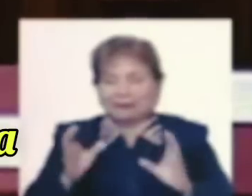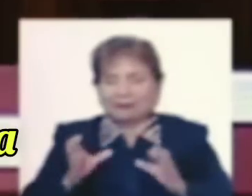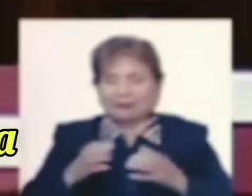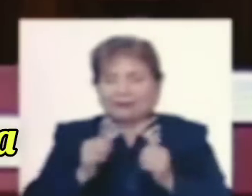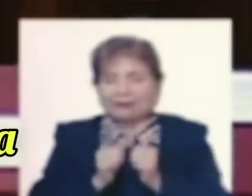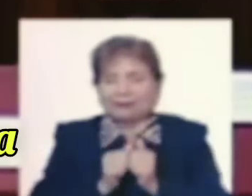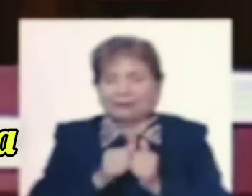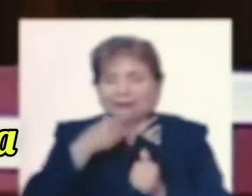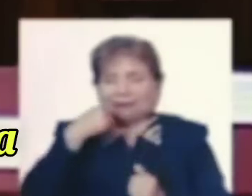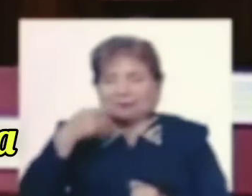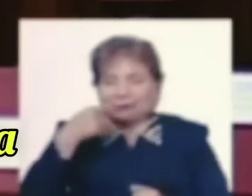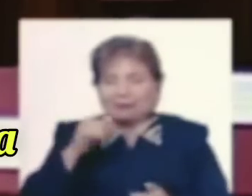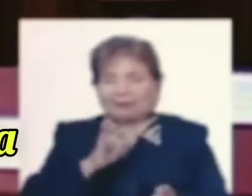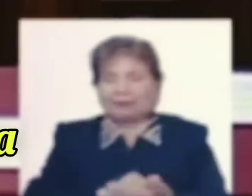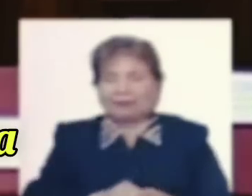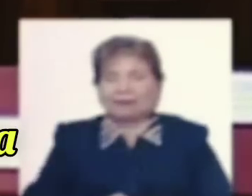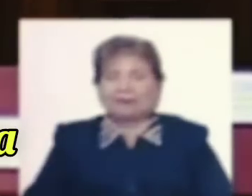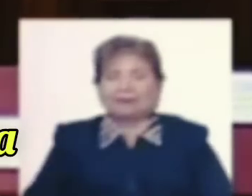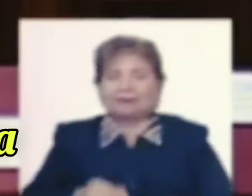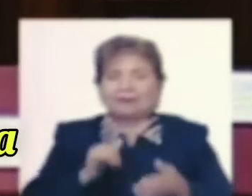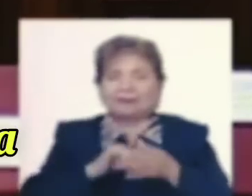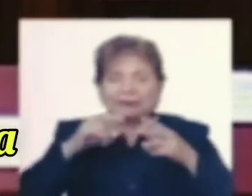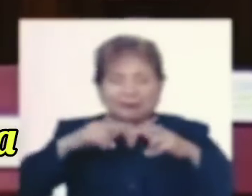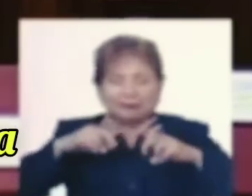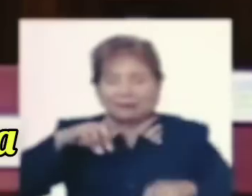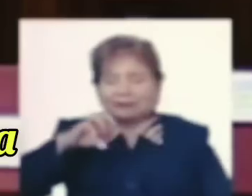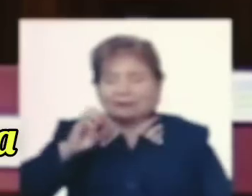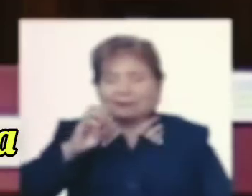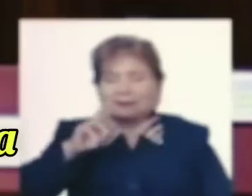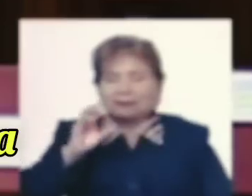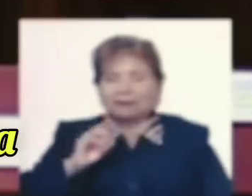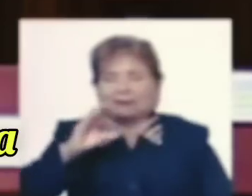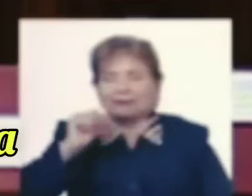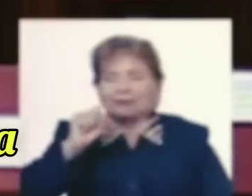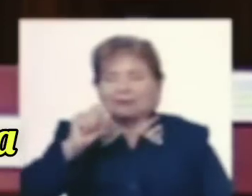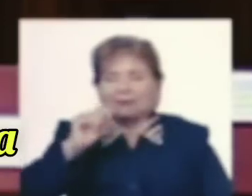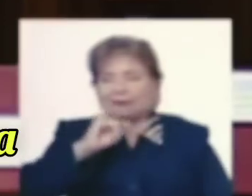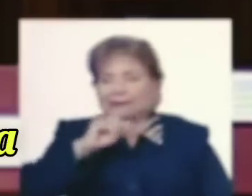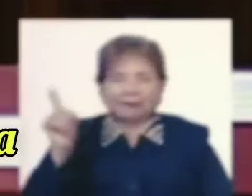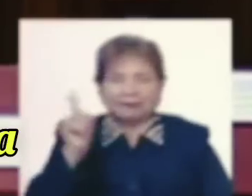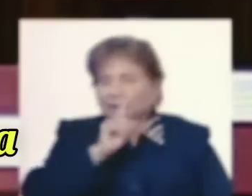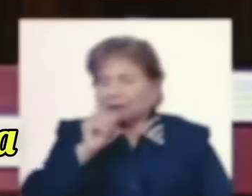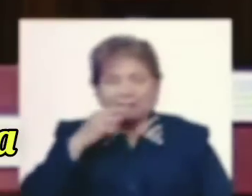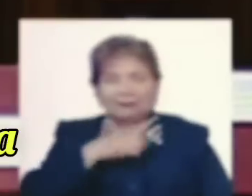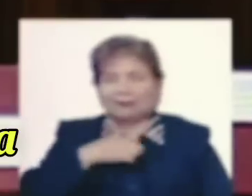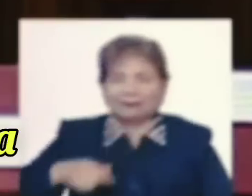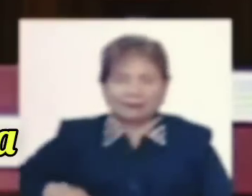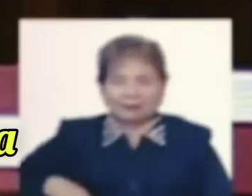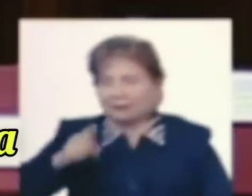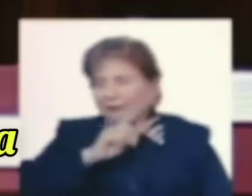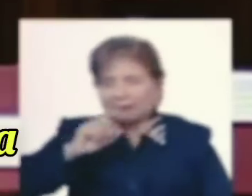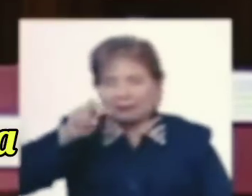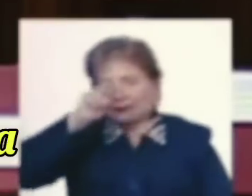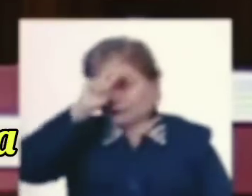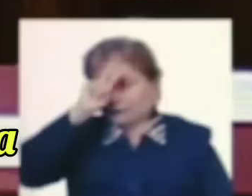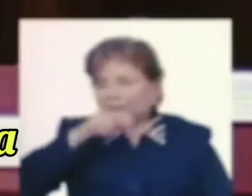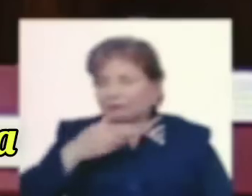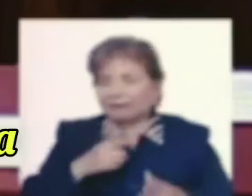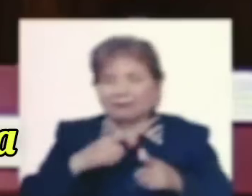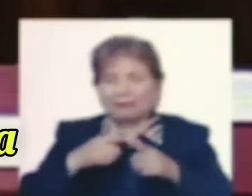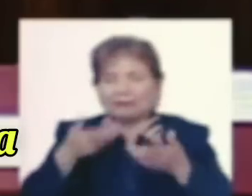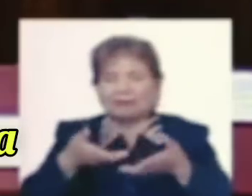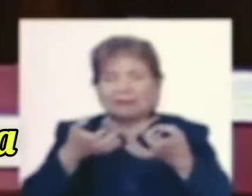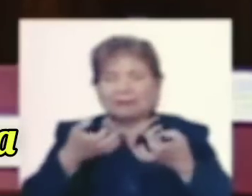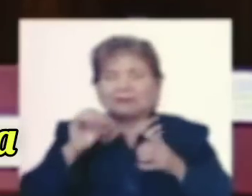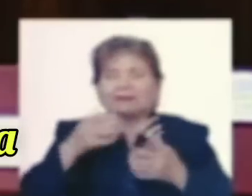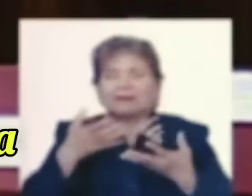comisión, debo manifestar lo siguiente, que el investigado Pedro Castillo Terrones ya no es presidente de la República, en donde